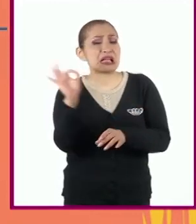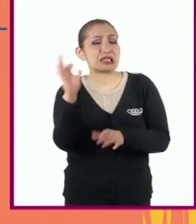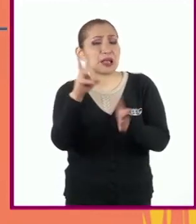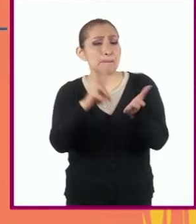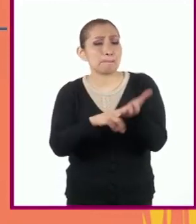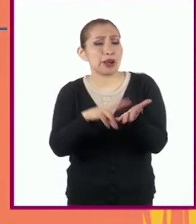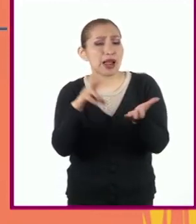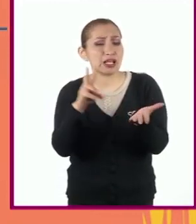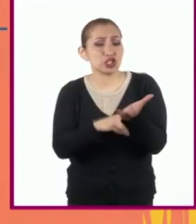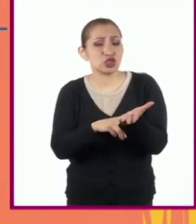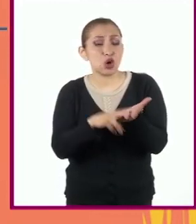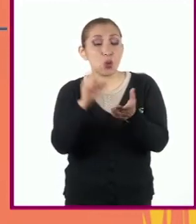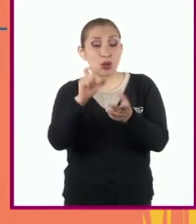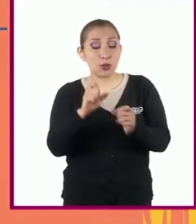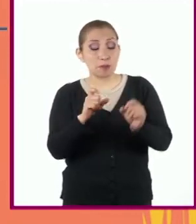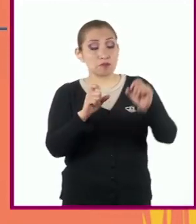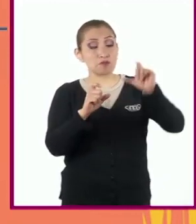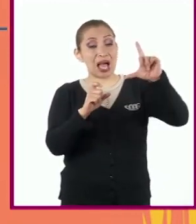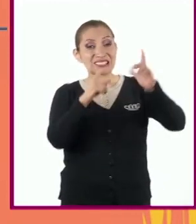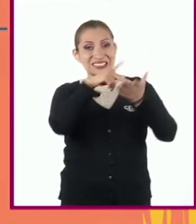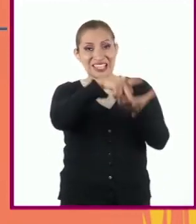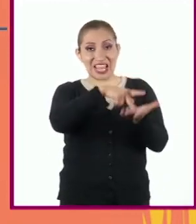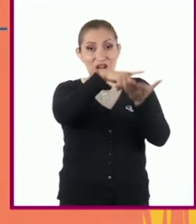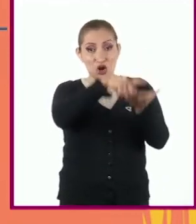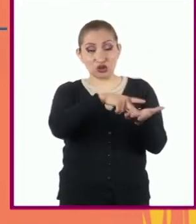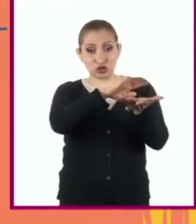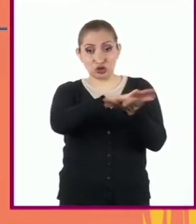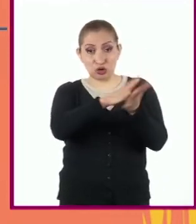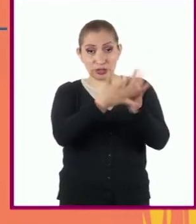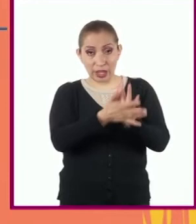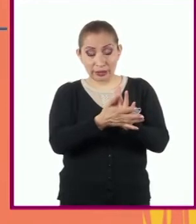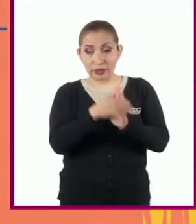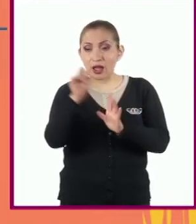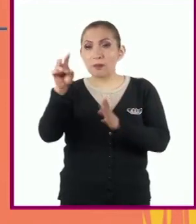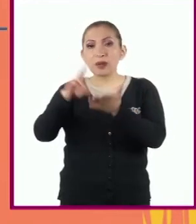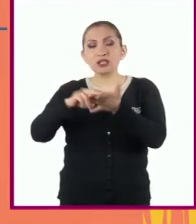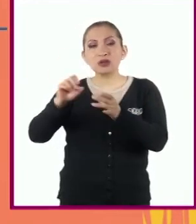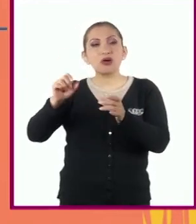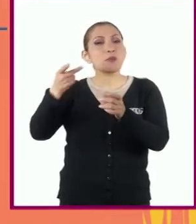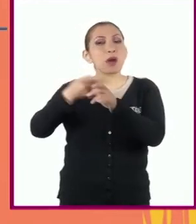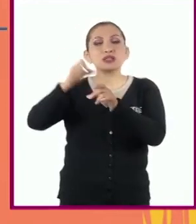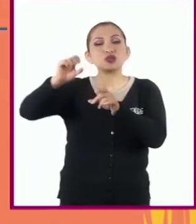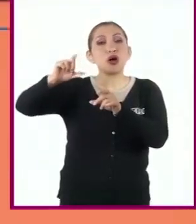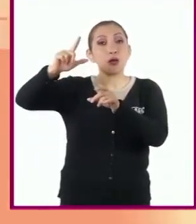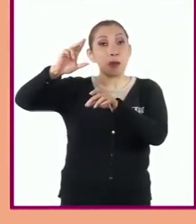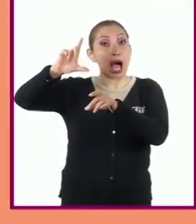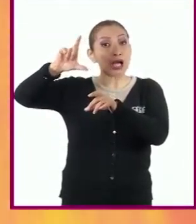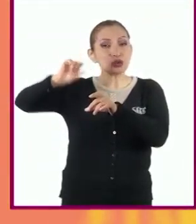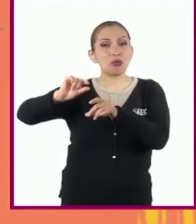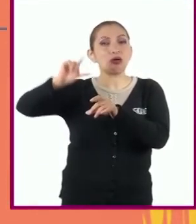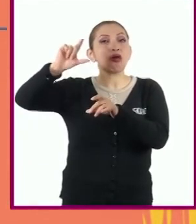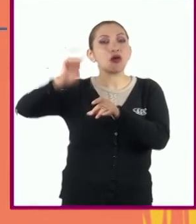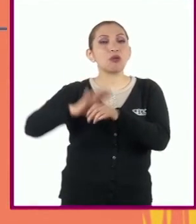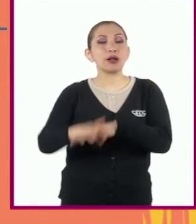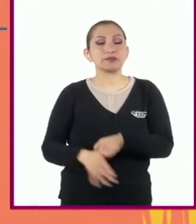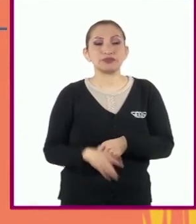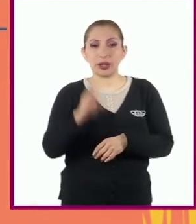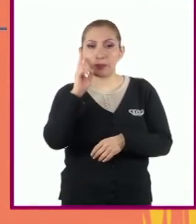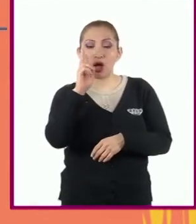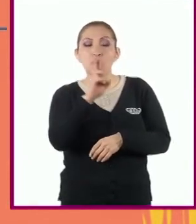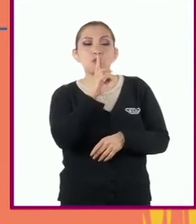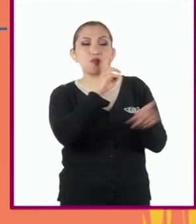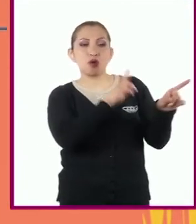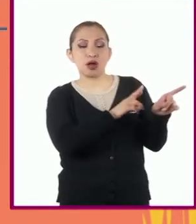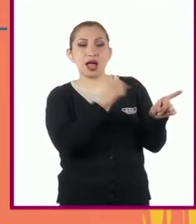el precio al aumentar los kilogramos de tortillas que se compran? Ahora veamos cómo lo